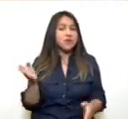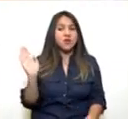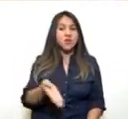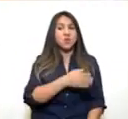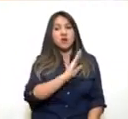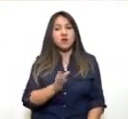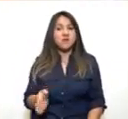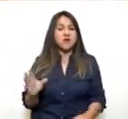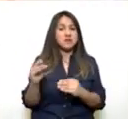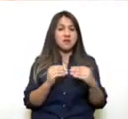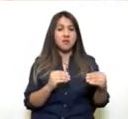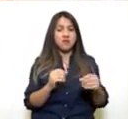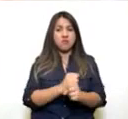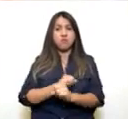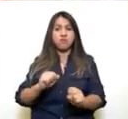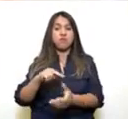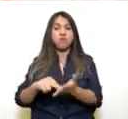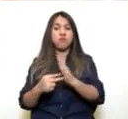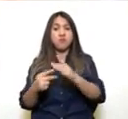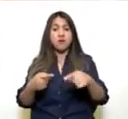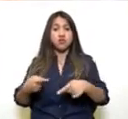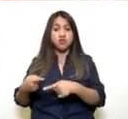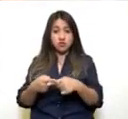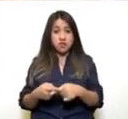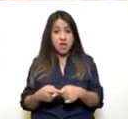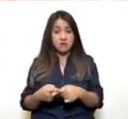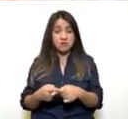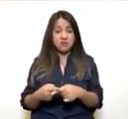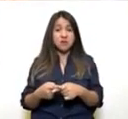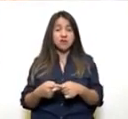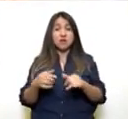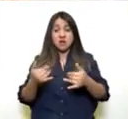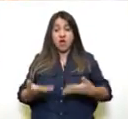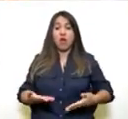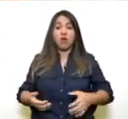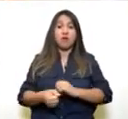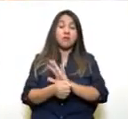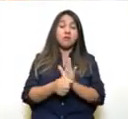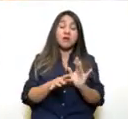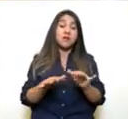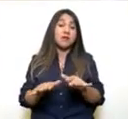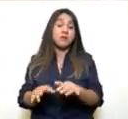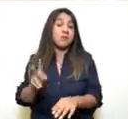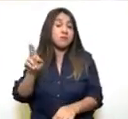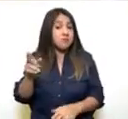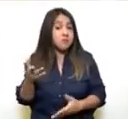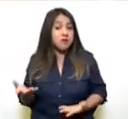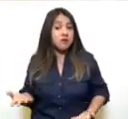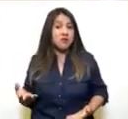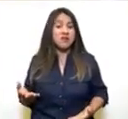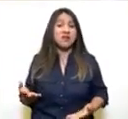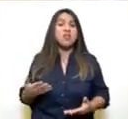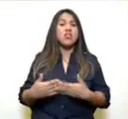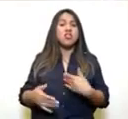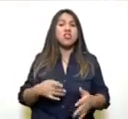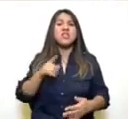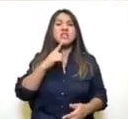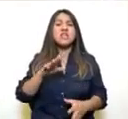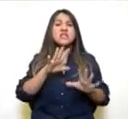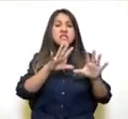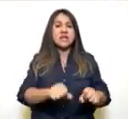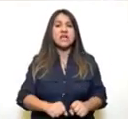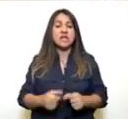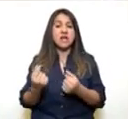se habló vino el estadio social vino ahora esto de la pandemia y a donde primero se le quitan los